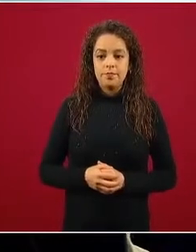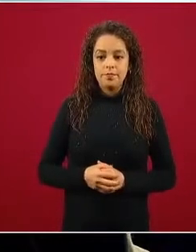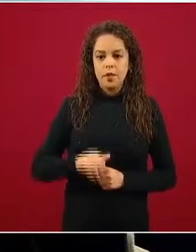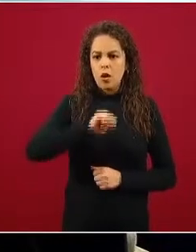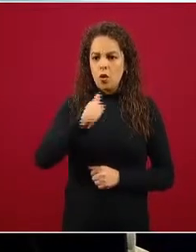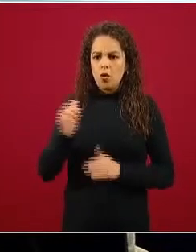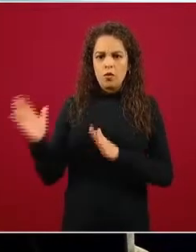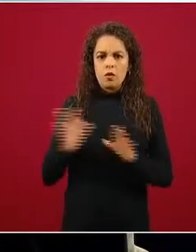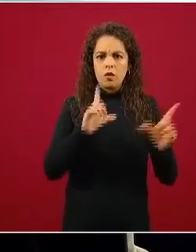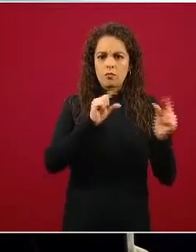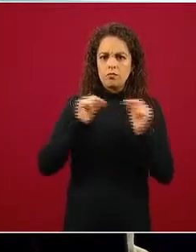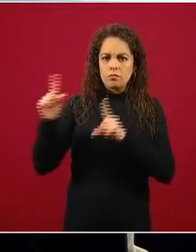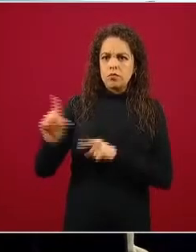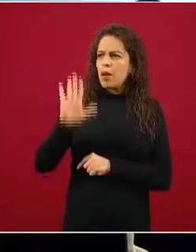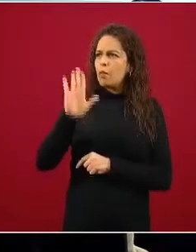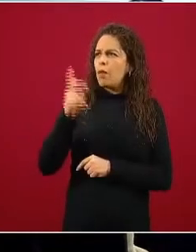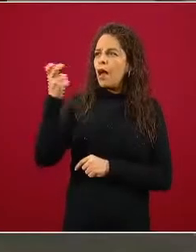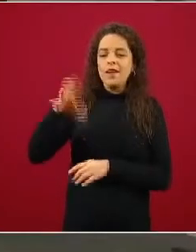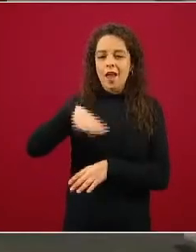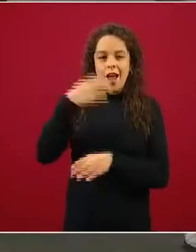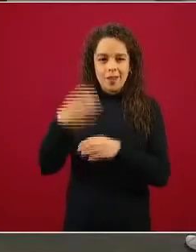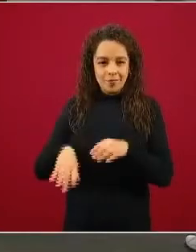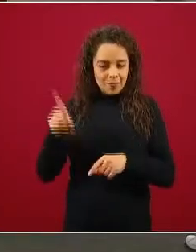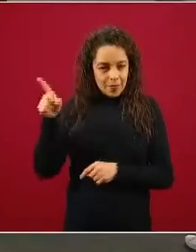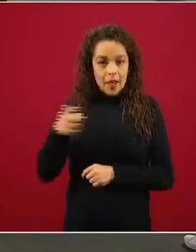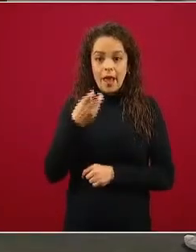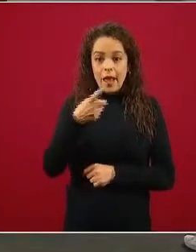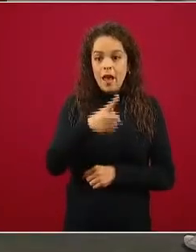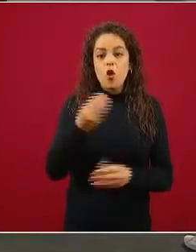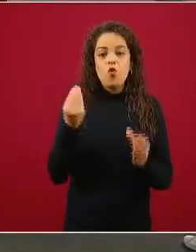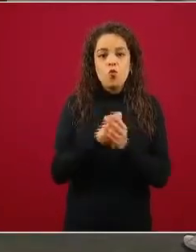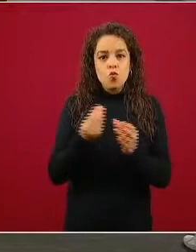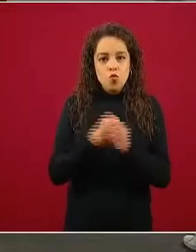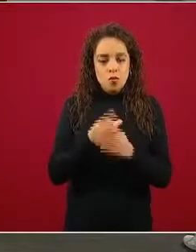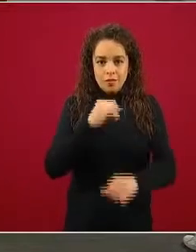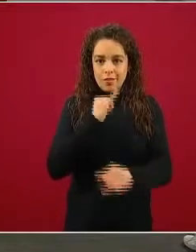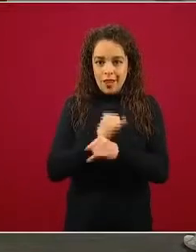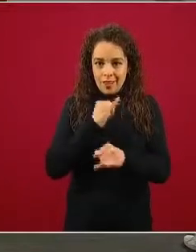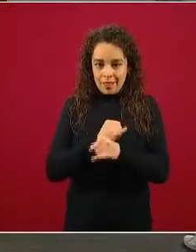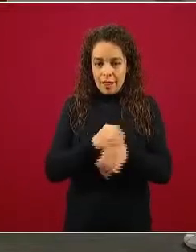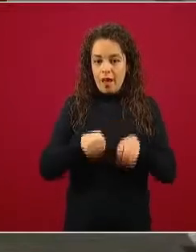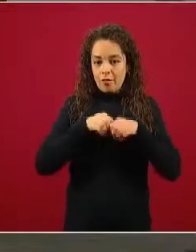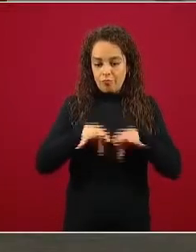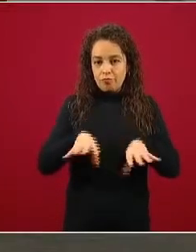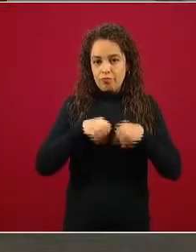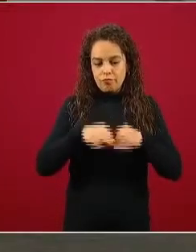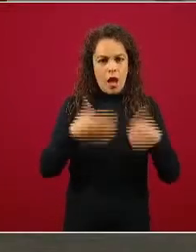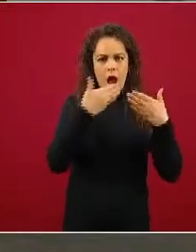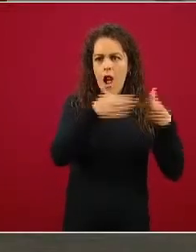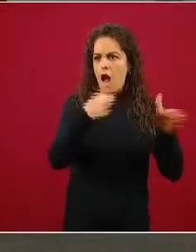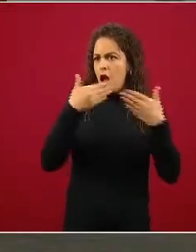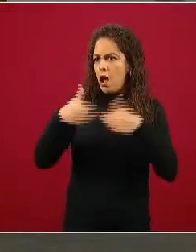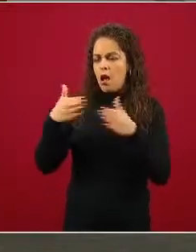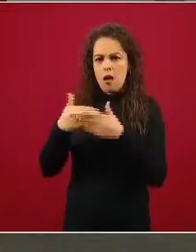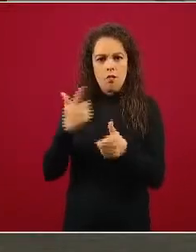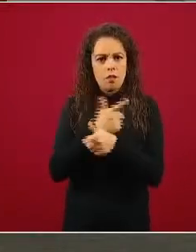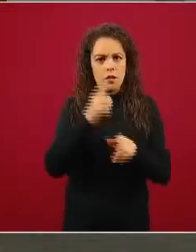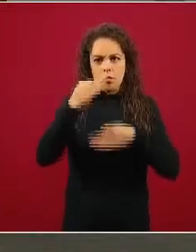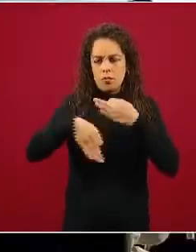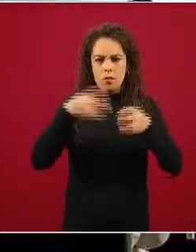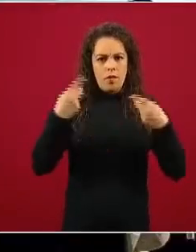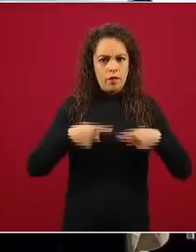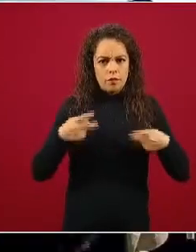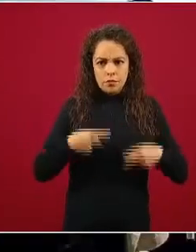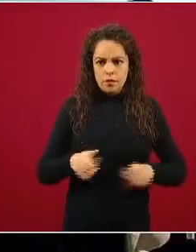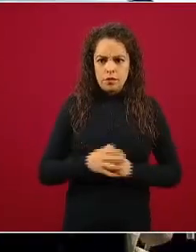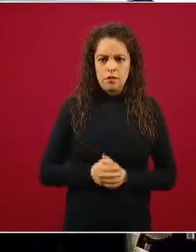terminamos, son los mismos cursos en línea que hemos estado promocionando, son de acceso abierto, los medios de